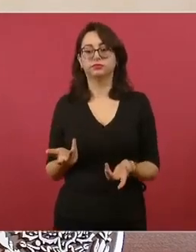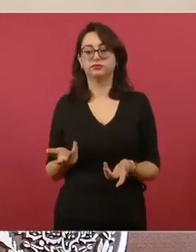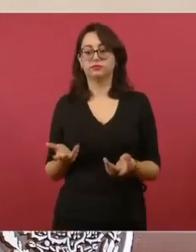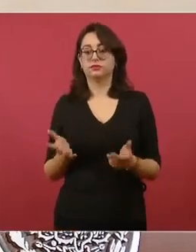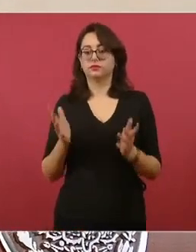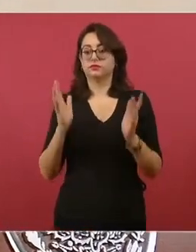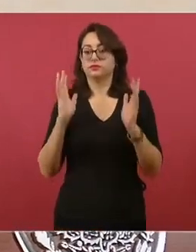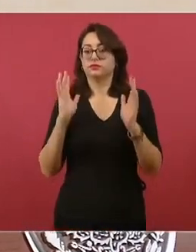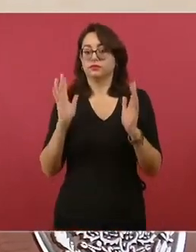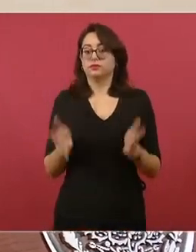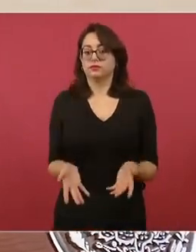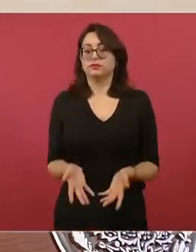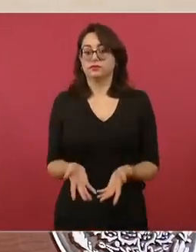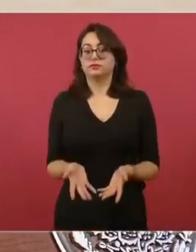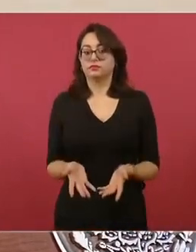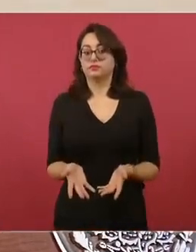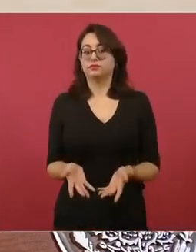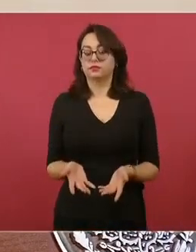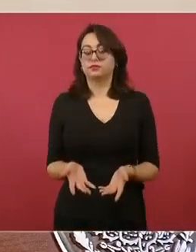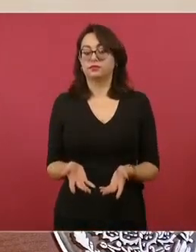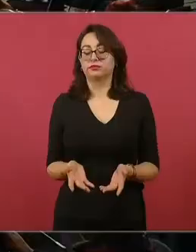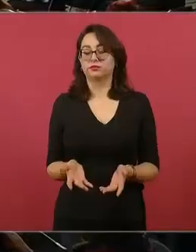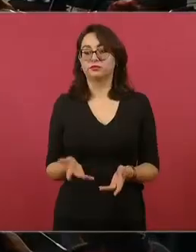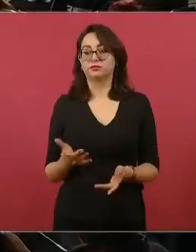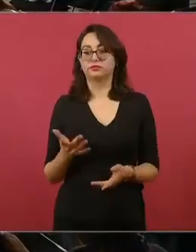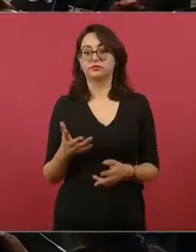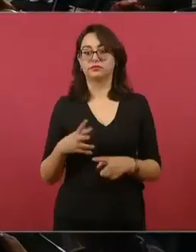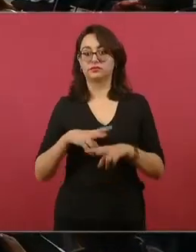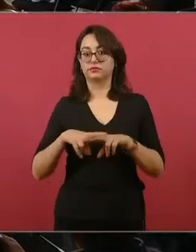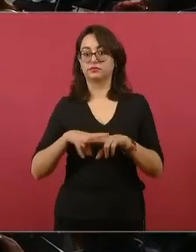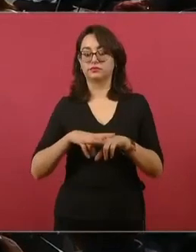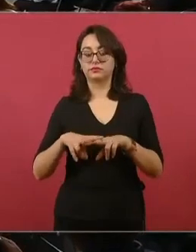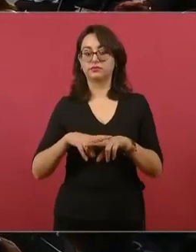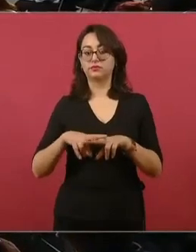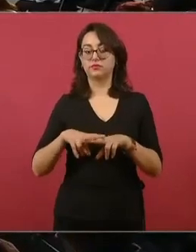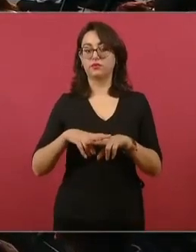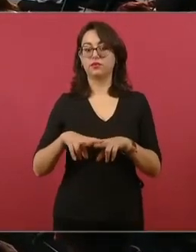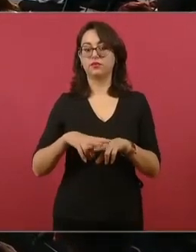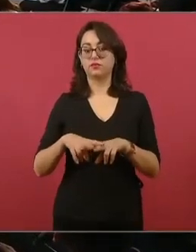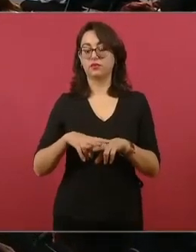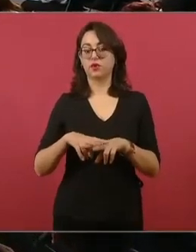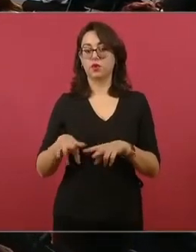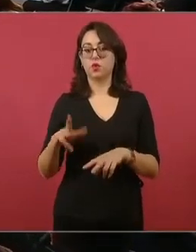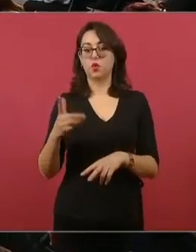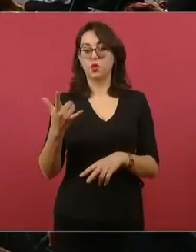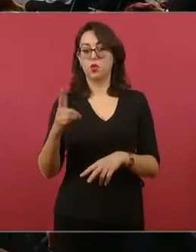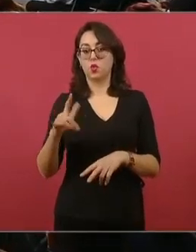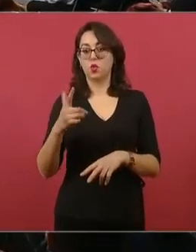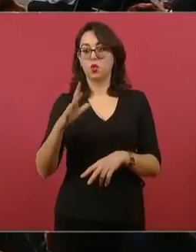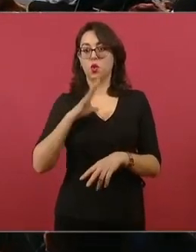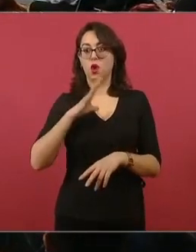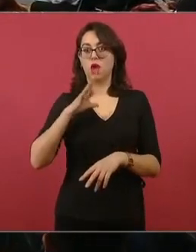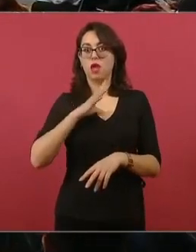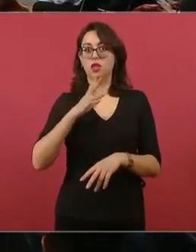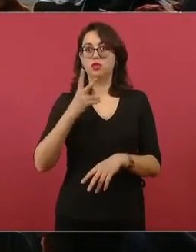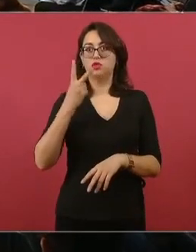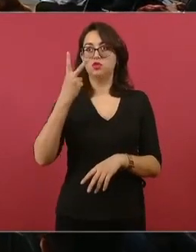ya la vía principal. Bueno, ahí son 2 vías